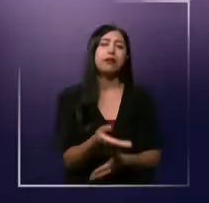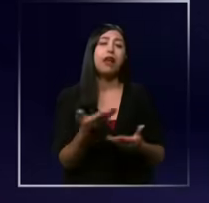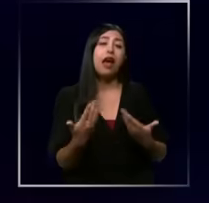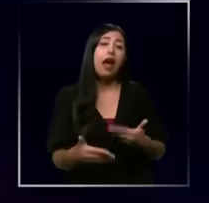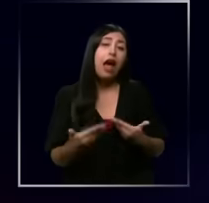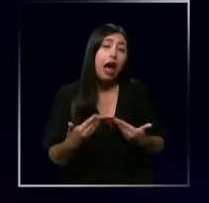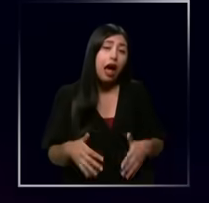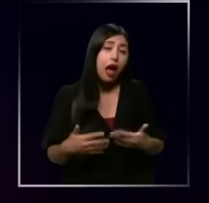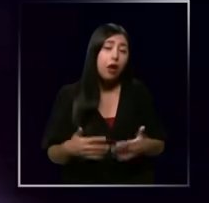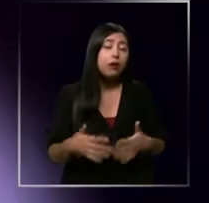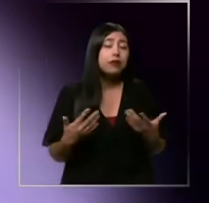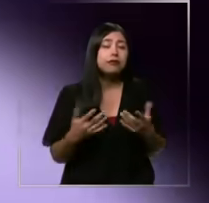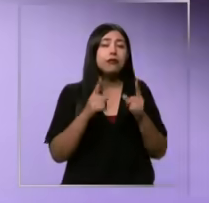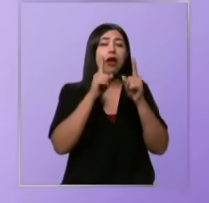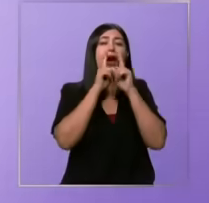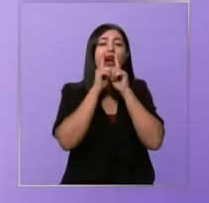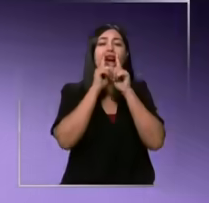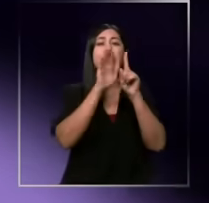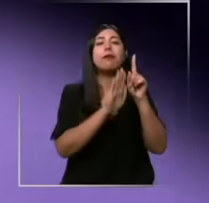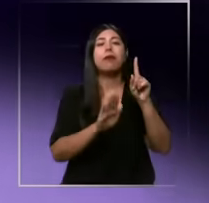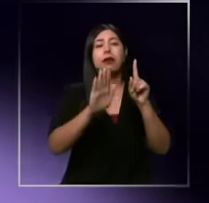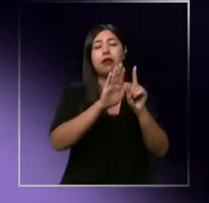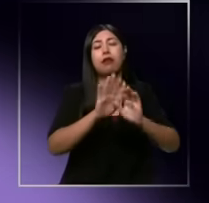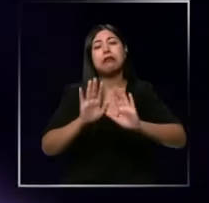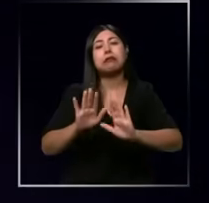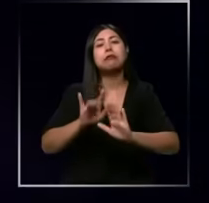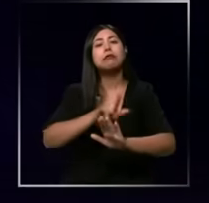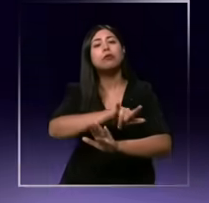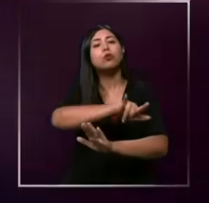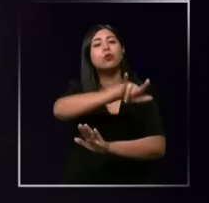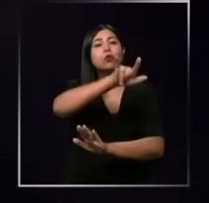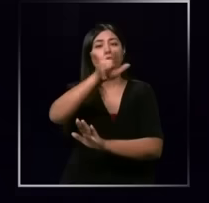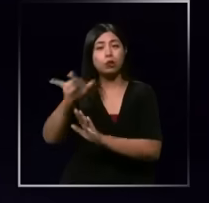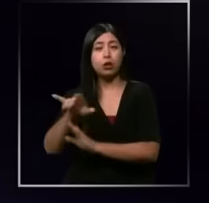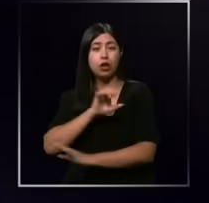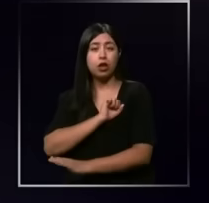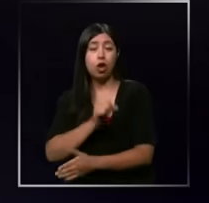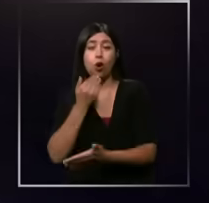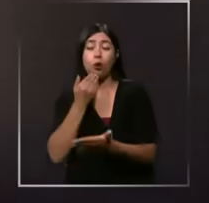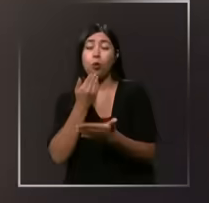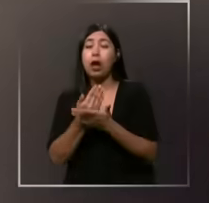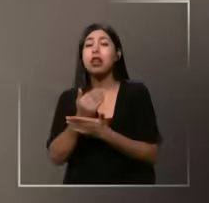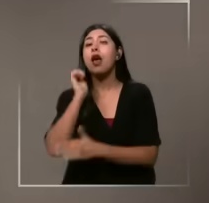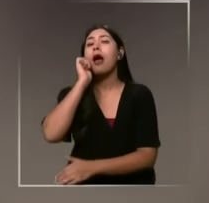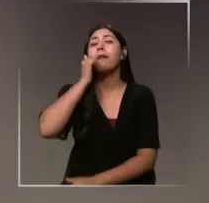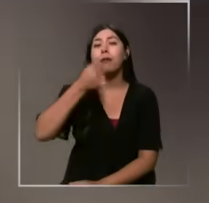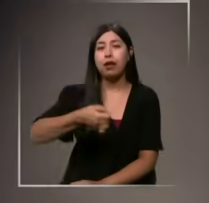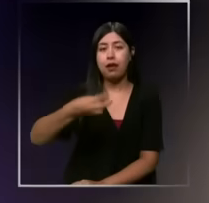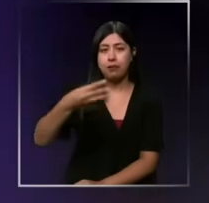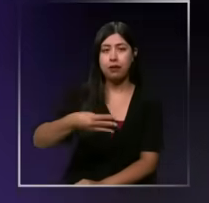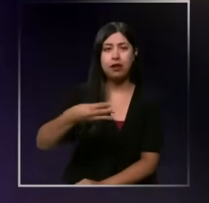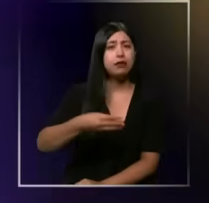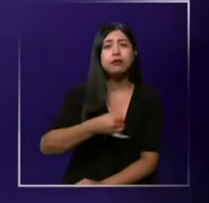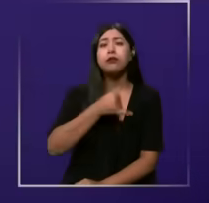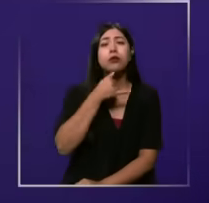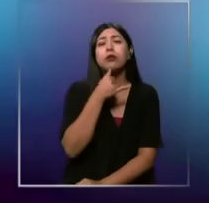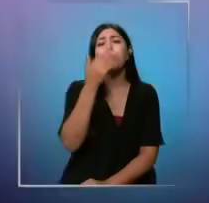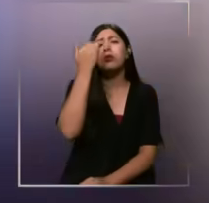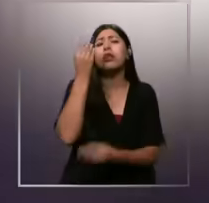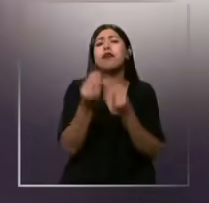hotel esperando tomar un vuelo con destino a Santiago, el que llegará este martes. Aún no saben qué fue lo